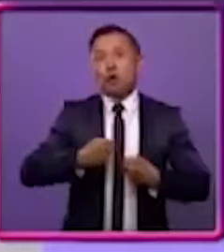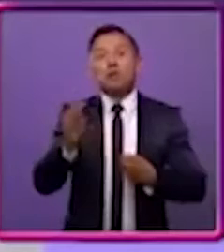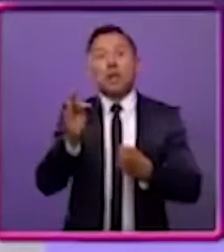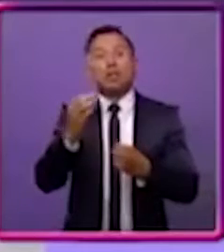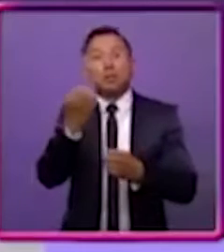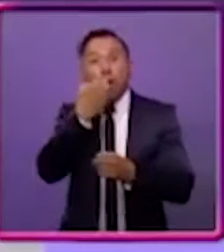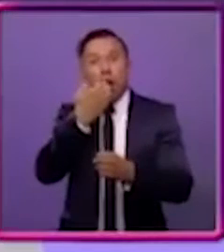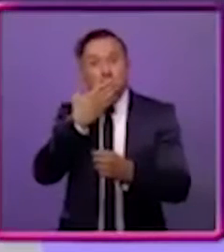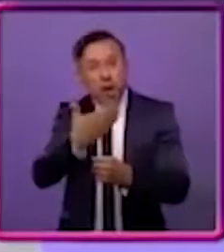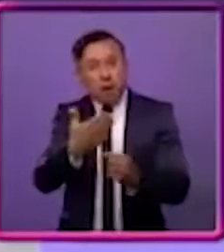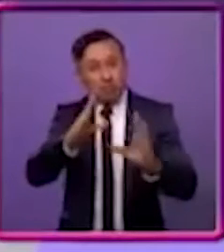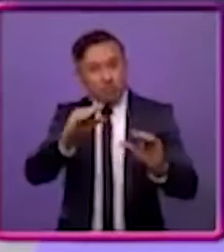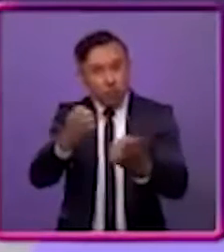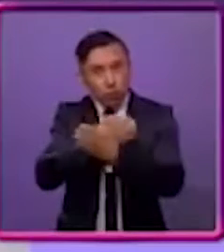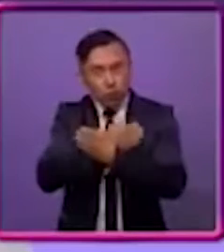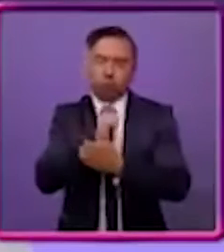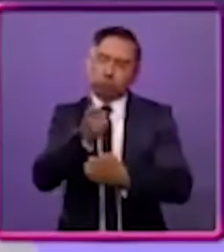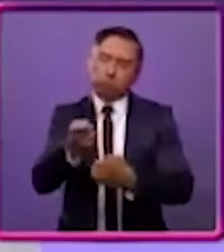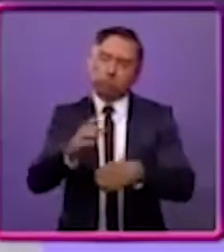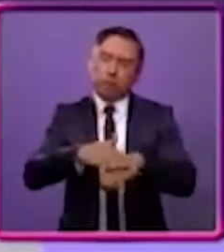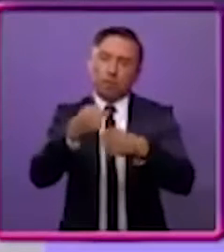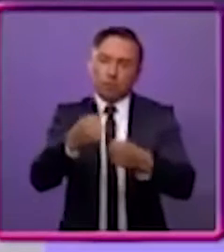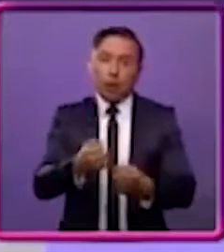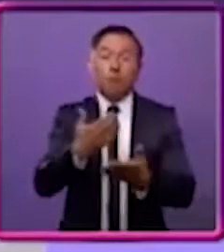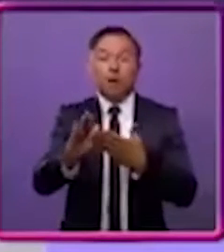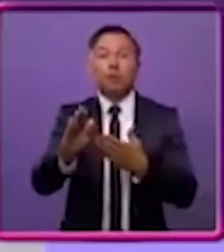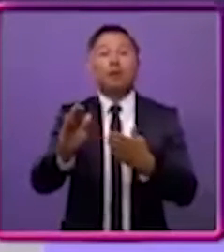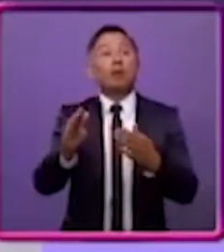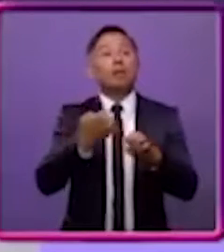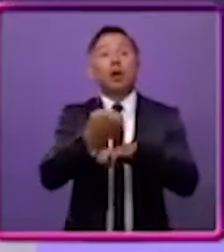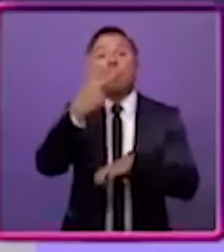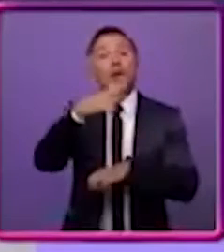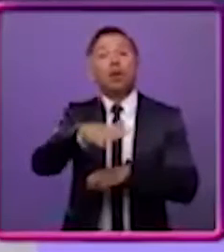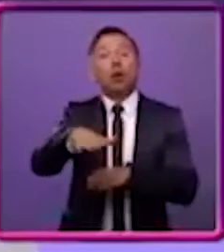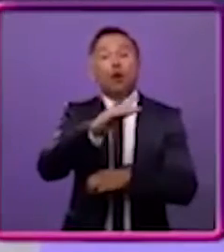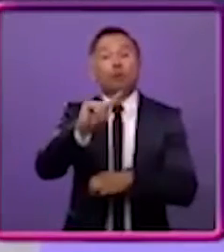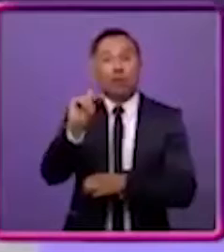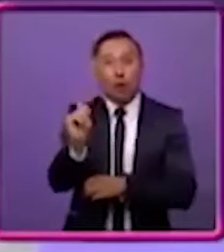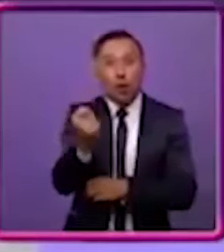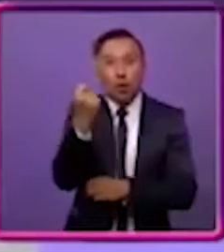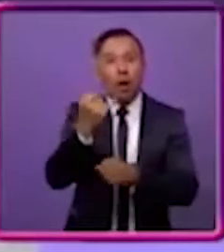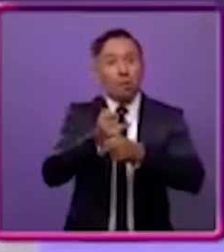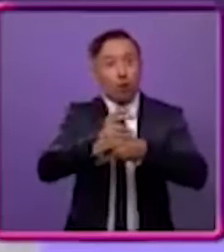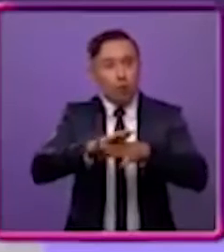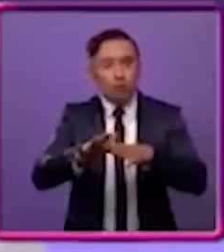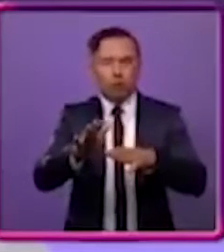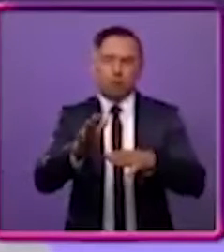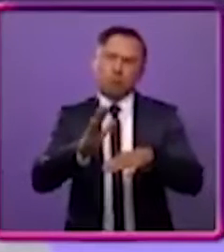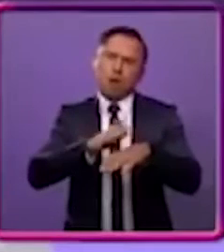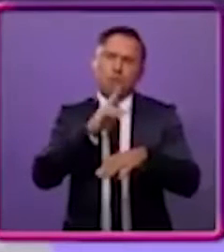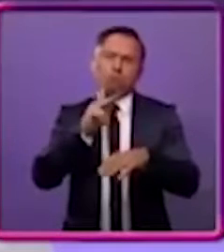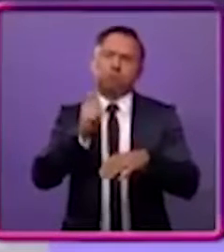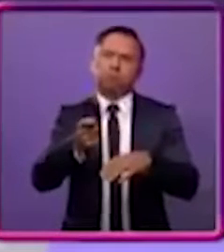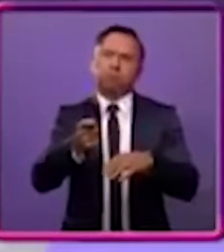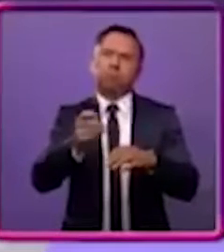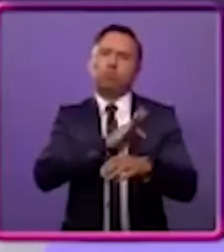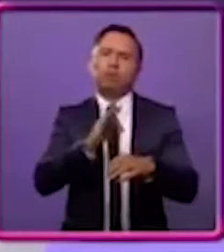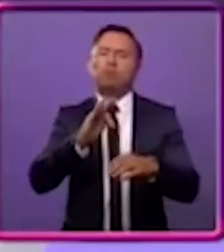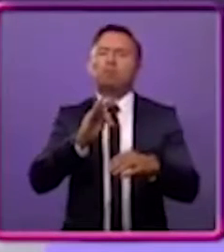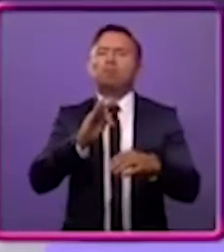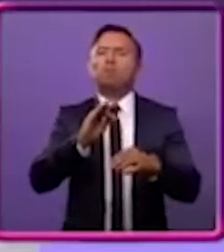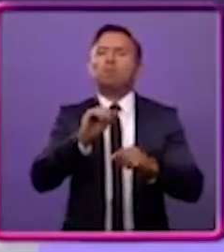Un Estado con mejor tecnología e informado es un Estado más seguro. La falta de seguridad es un atentado contra